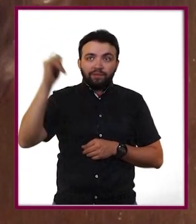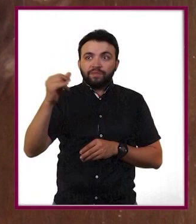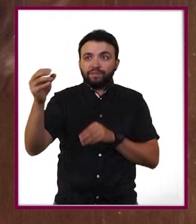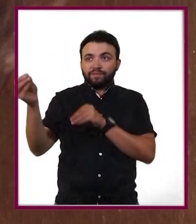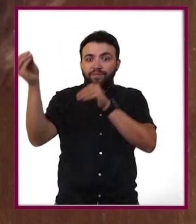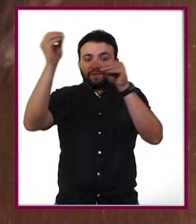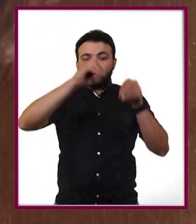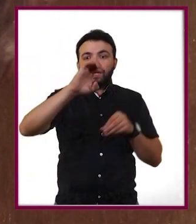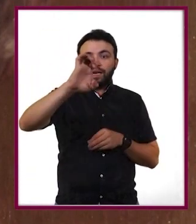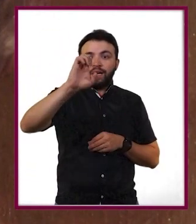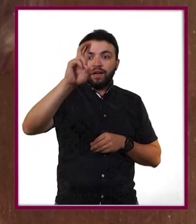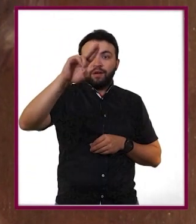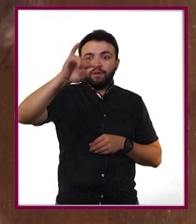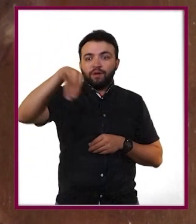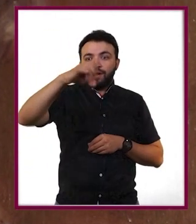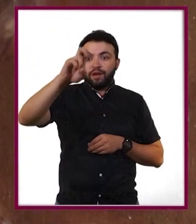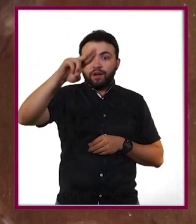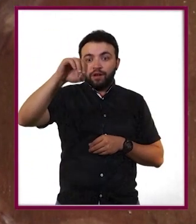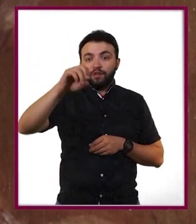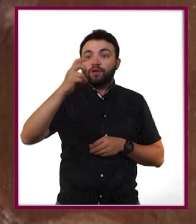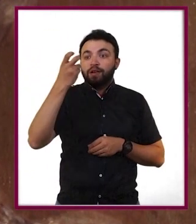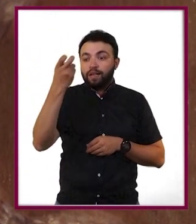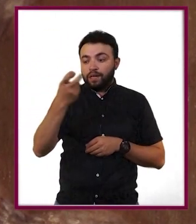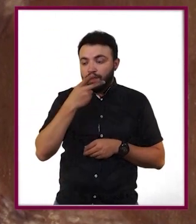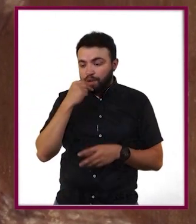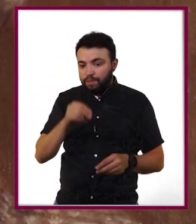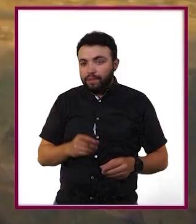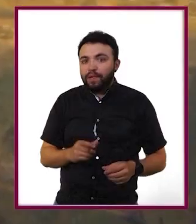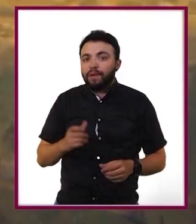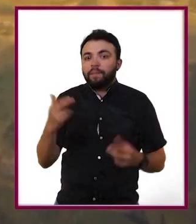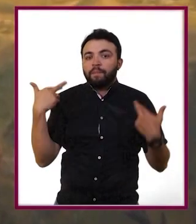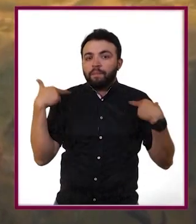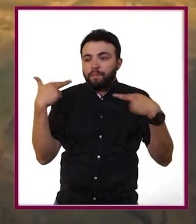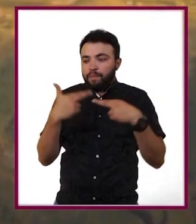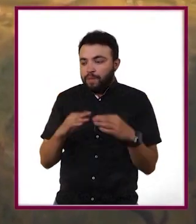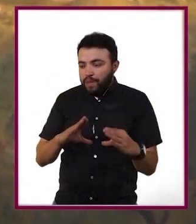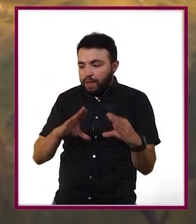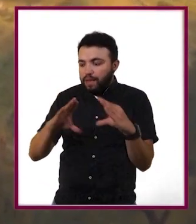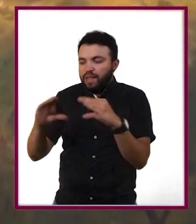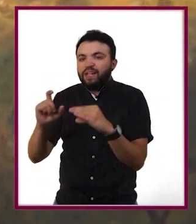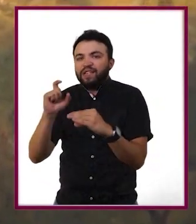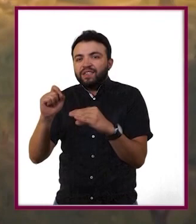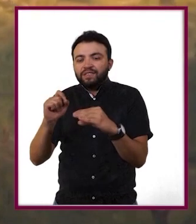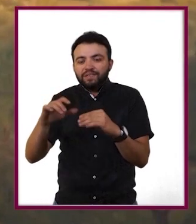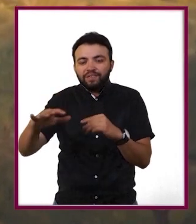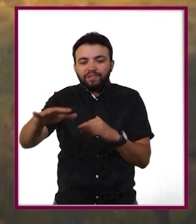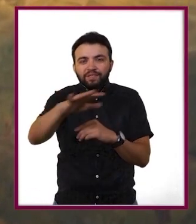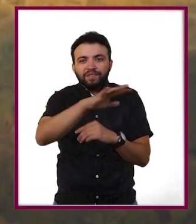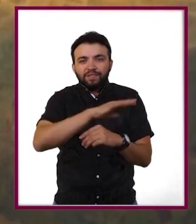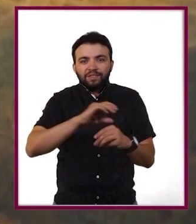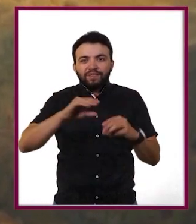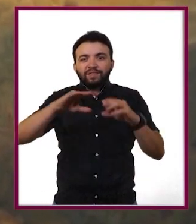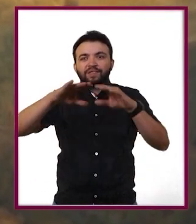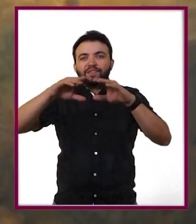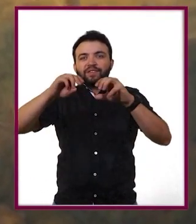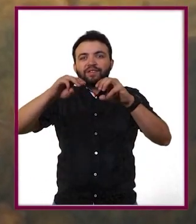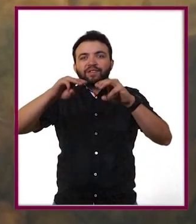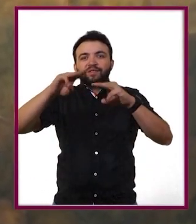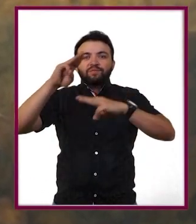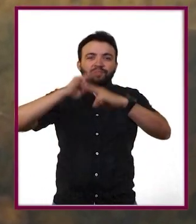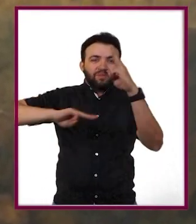1855 llega, procedente de Italia, Eugenio Landesio, que va a ser su maestro de